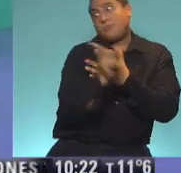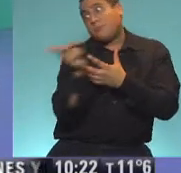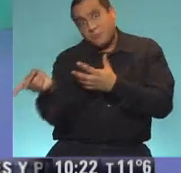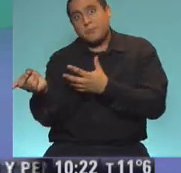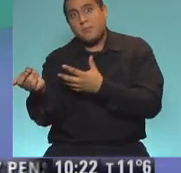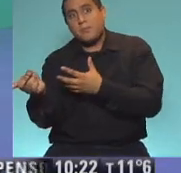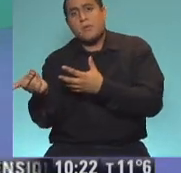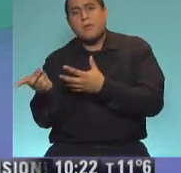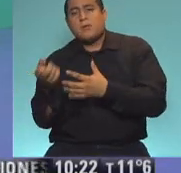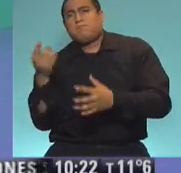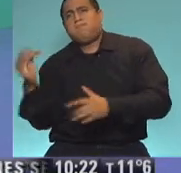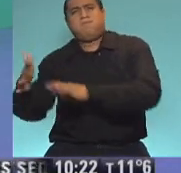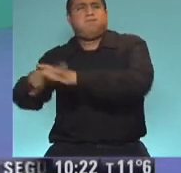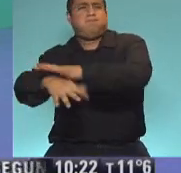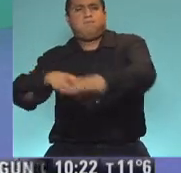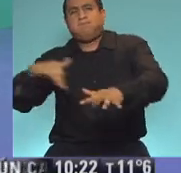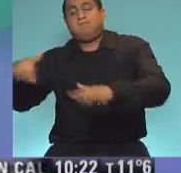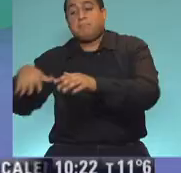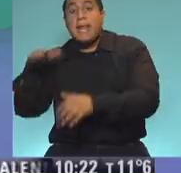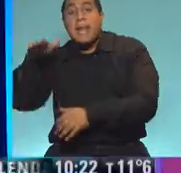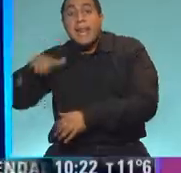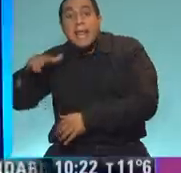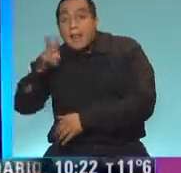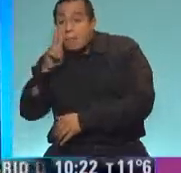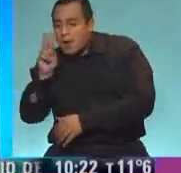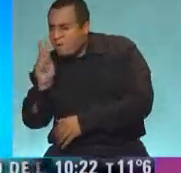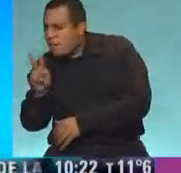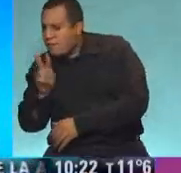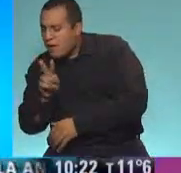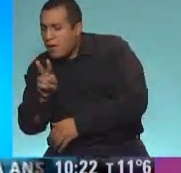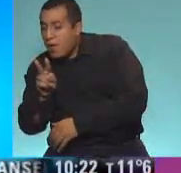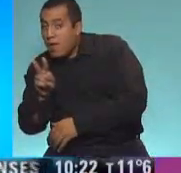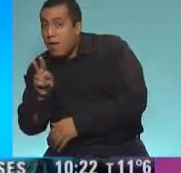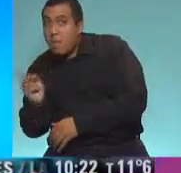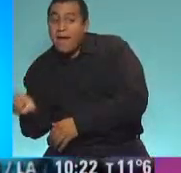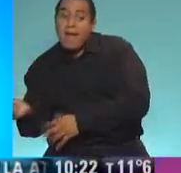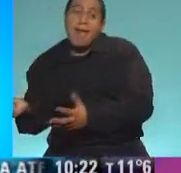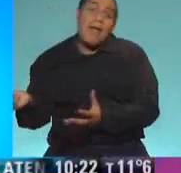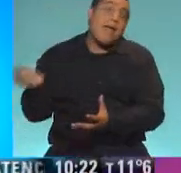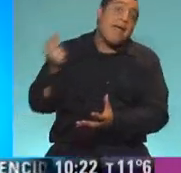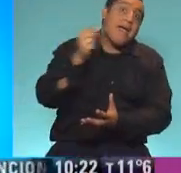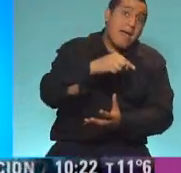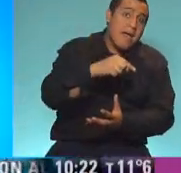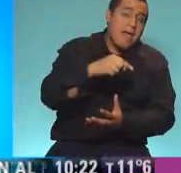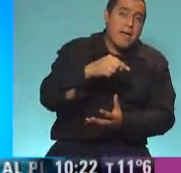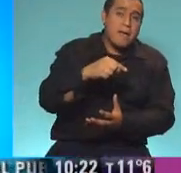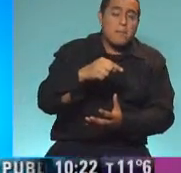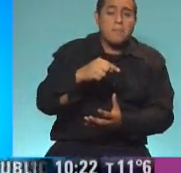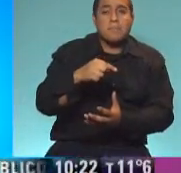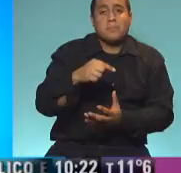y se desparrama frente a los ojos de la nena que del otro lado del mundo nunca había conocido el